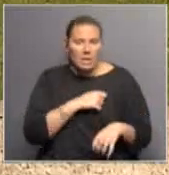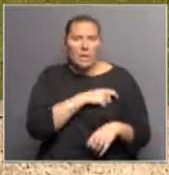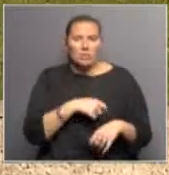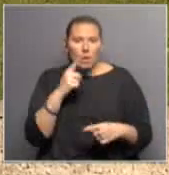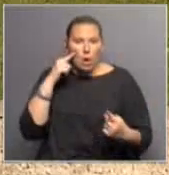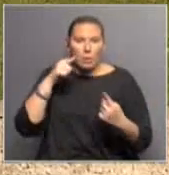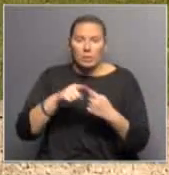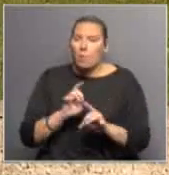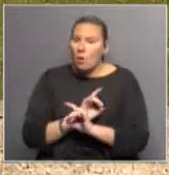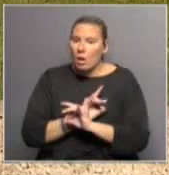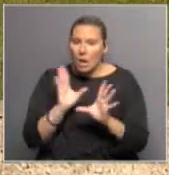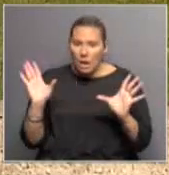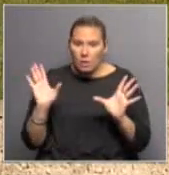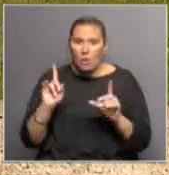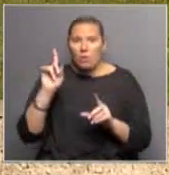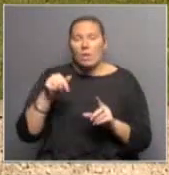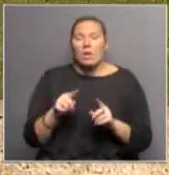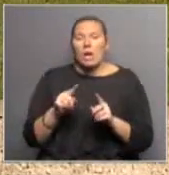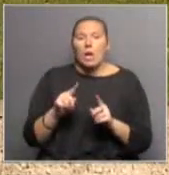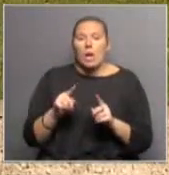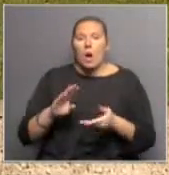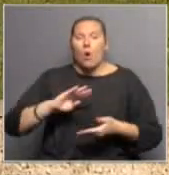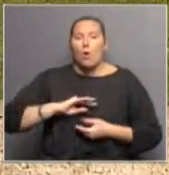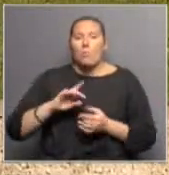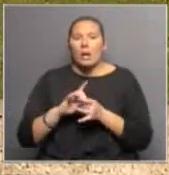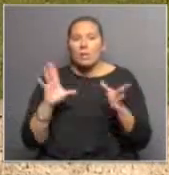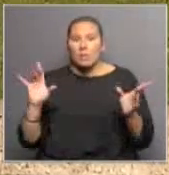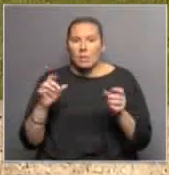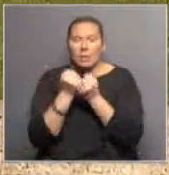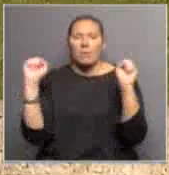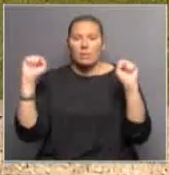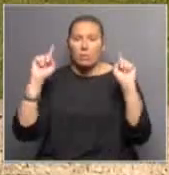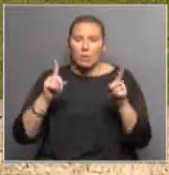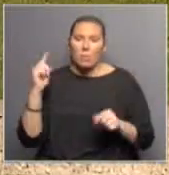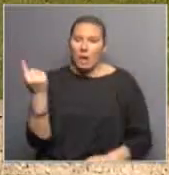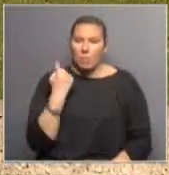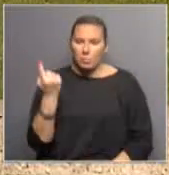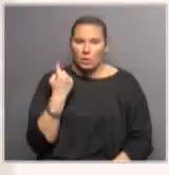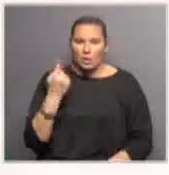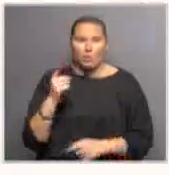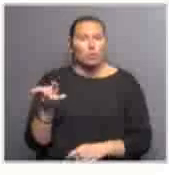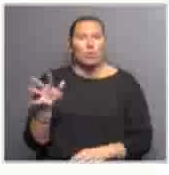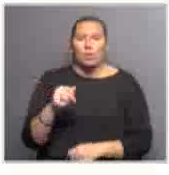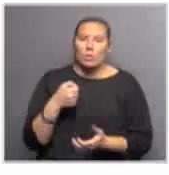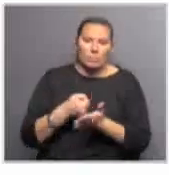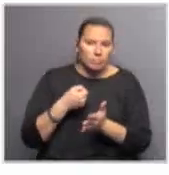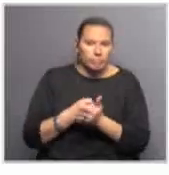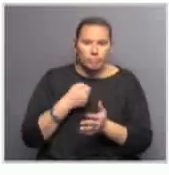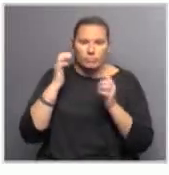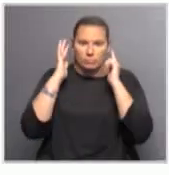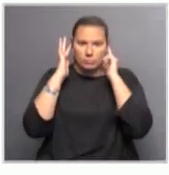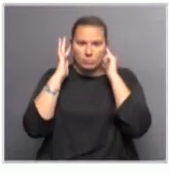los objetivos muy claros. Se viene una Copa Libertadores, también van por el campeonato. Así que trabajando lindo día tras día.